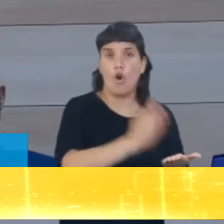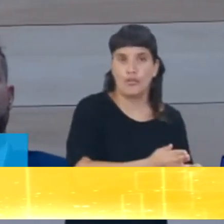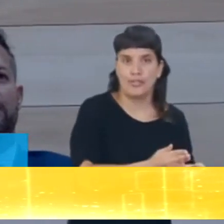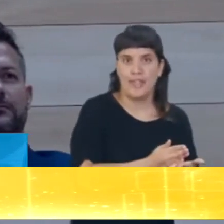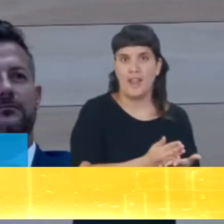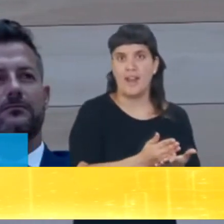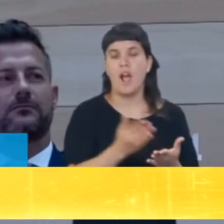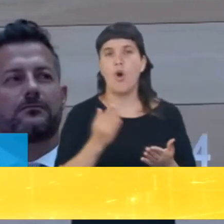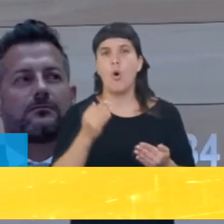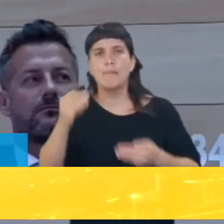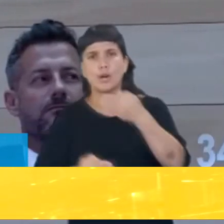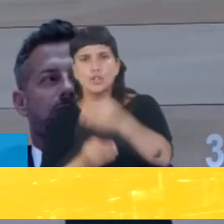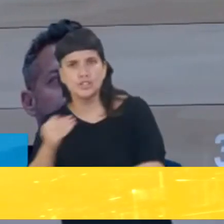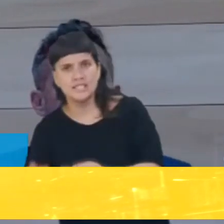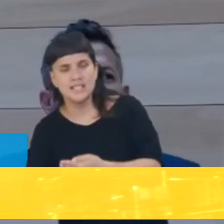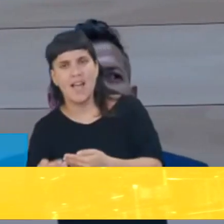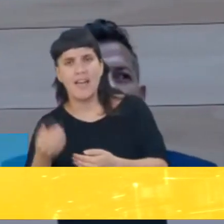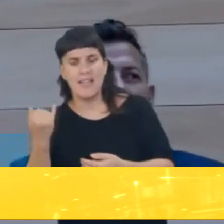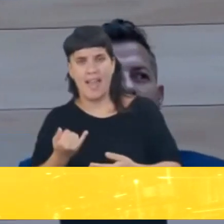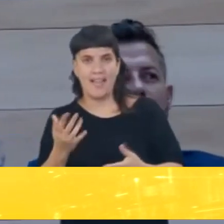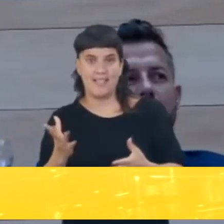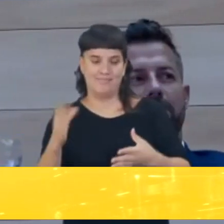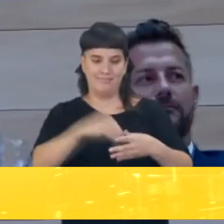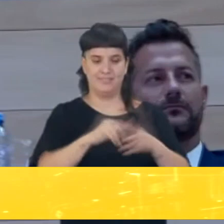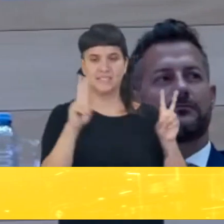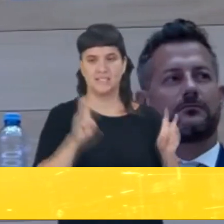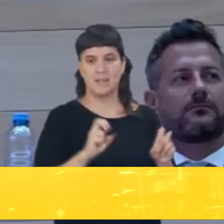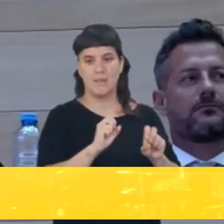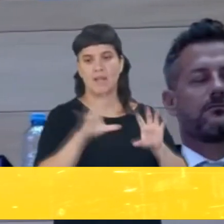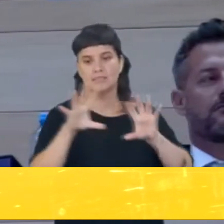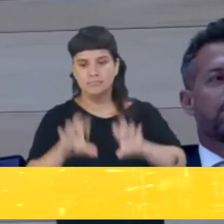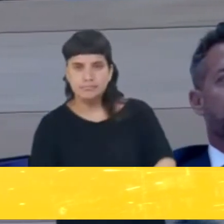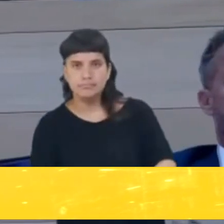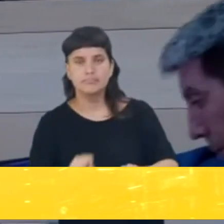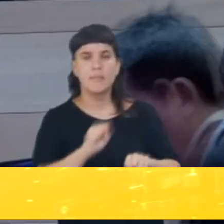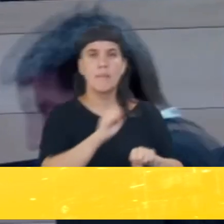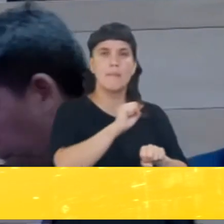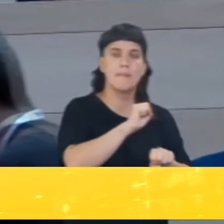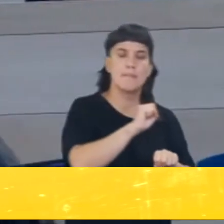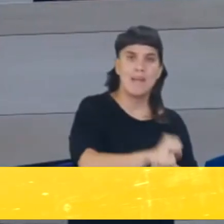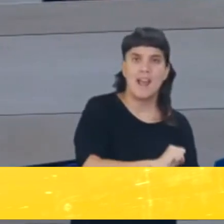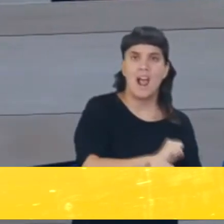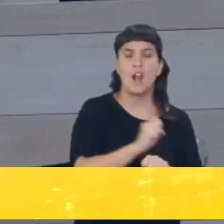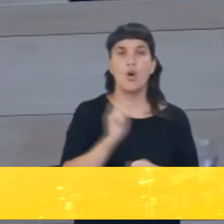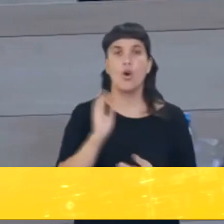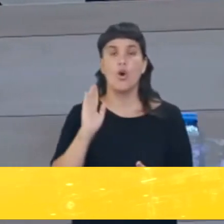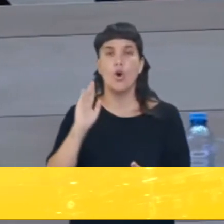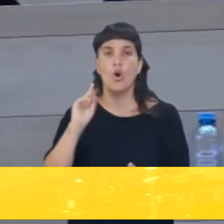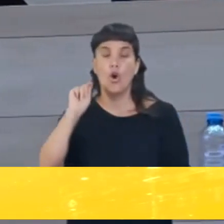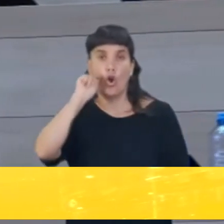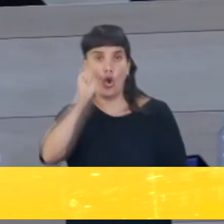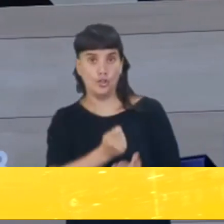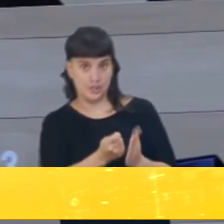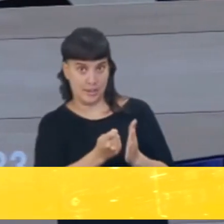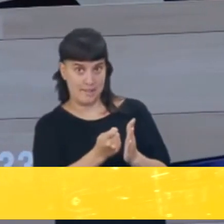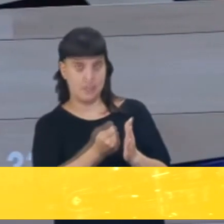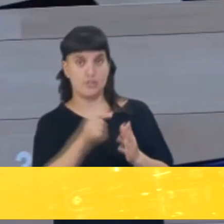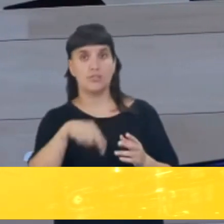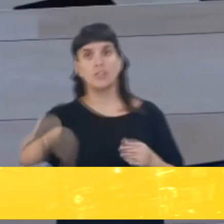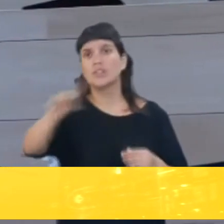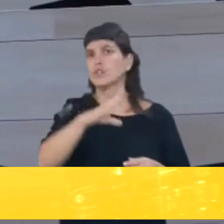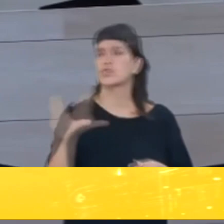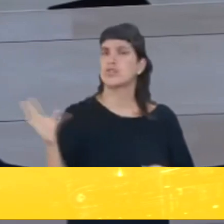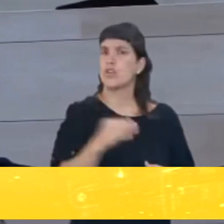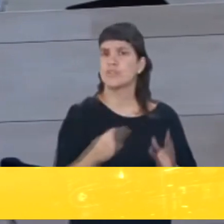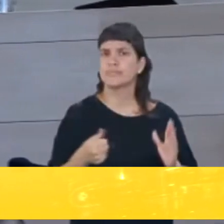procesadas en un proceso penal o contravencional y o de quienes se encuentren asociadas a la identificación de